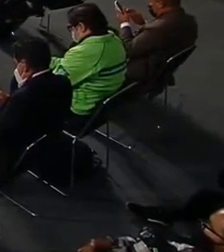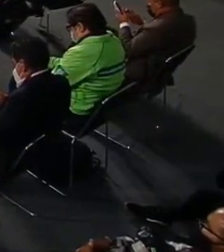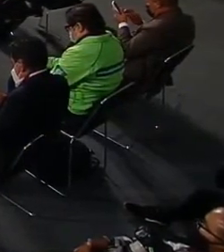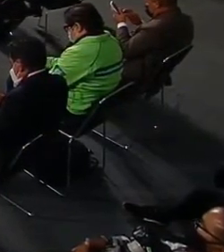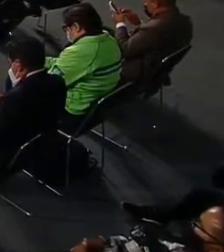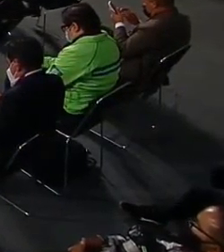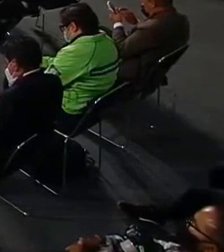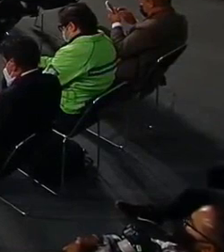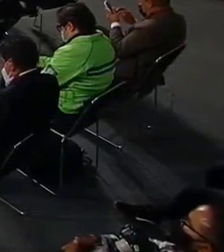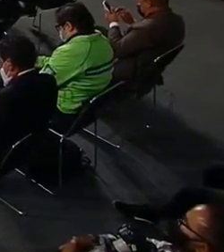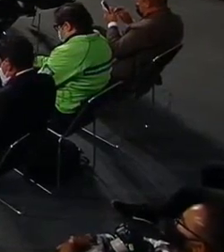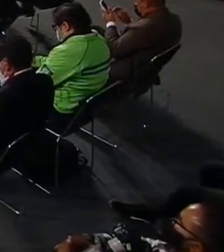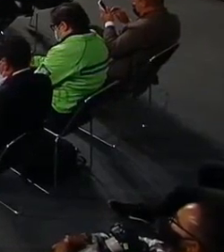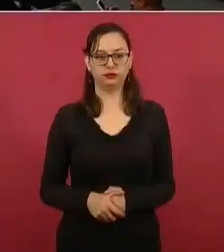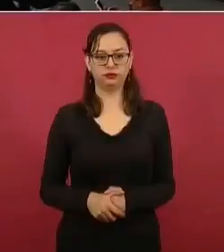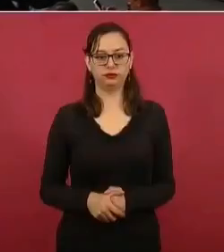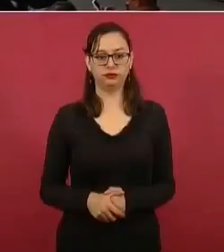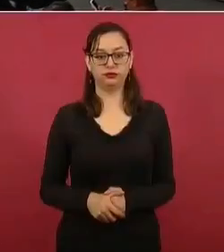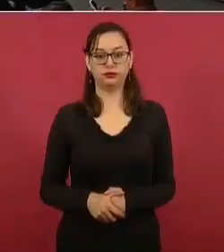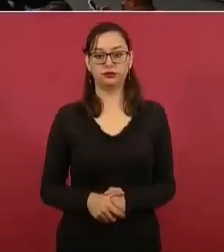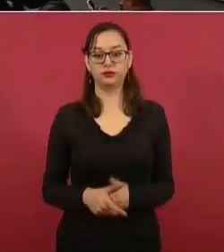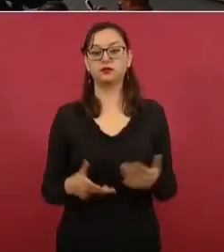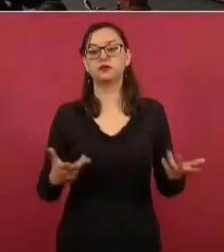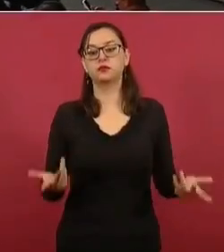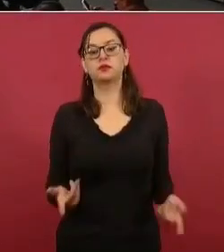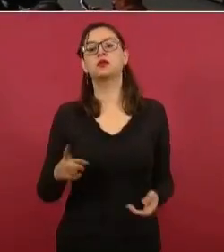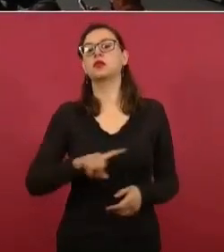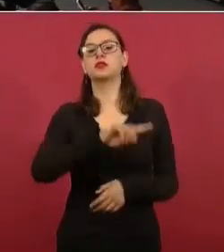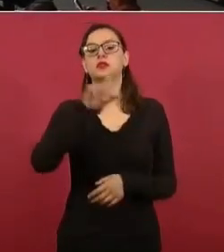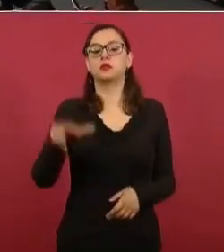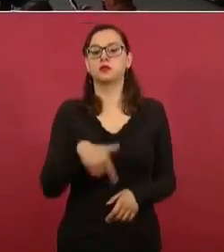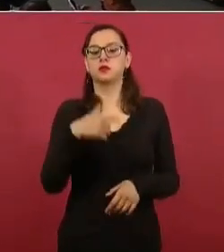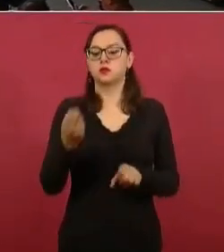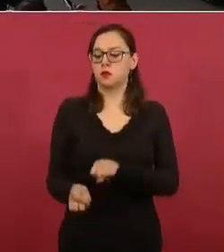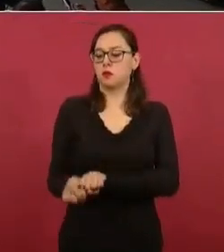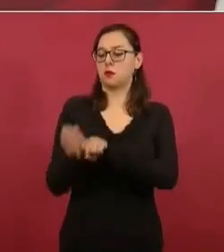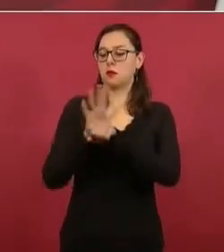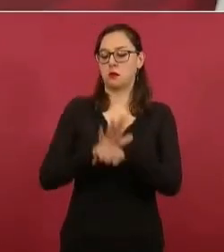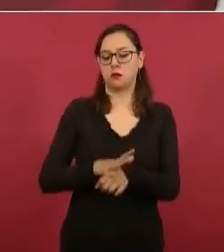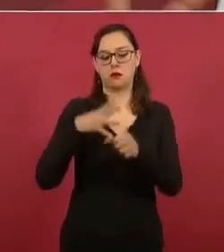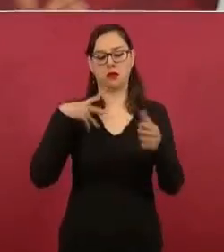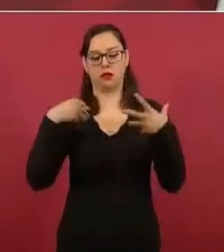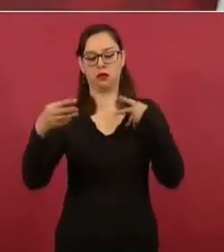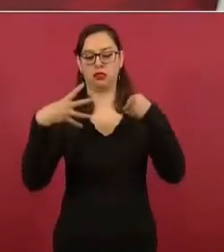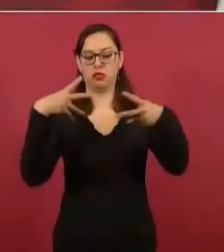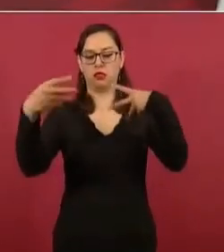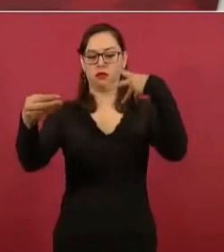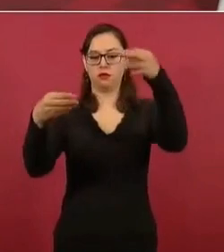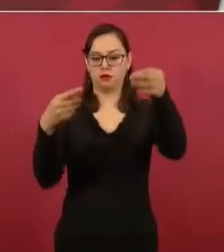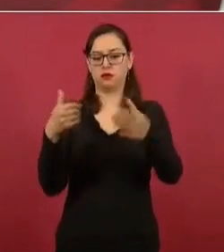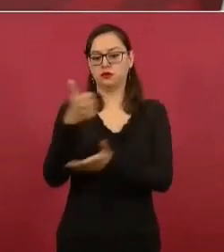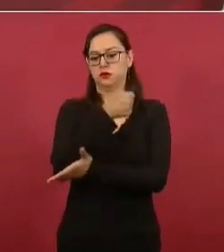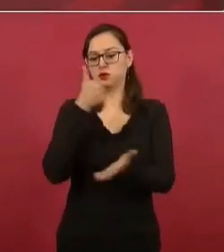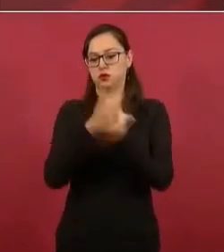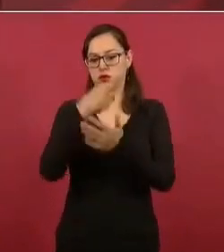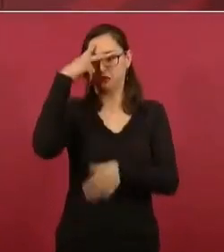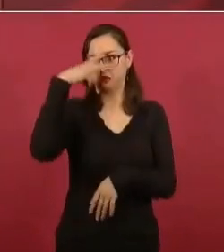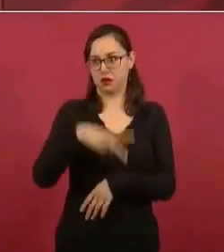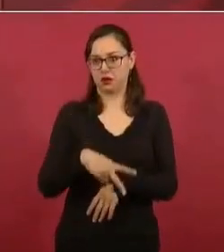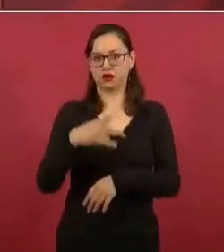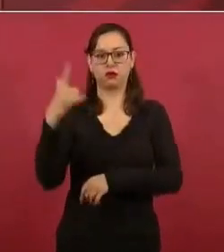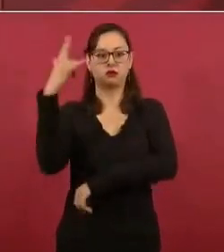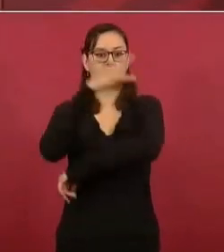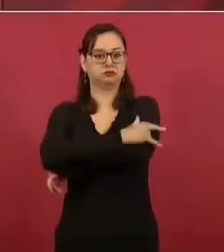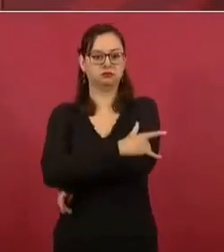pandemia, crece la afluencia, ya tenemos el nuevo aeropuerto, pero